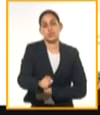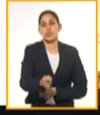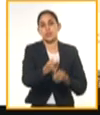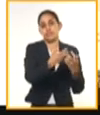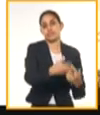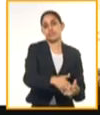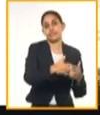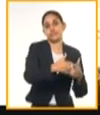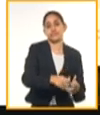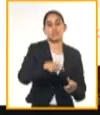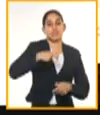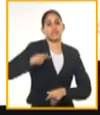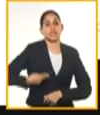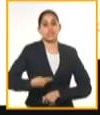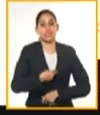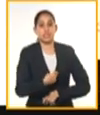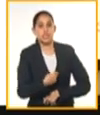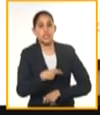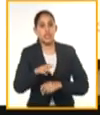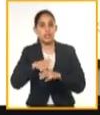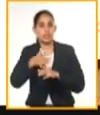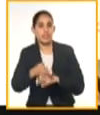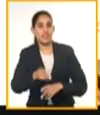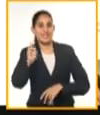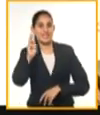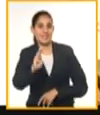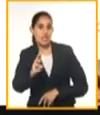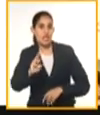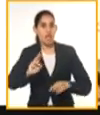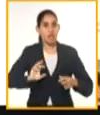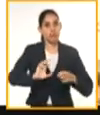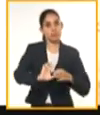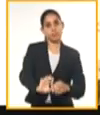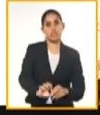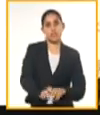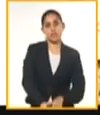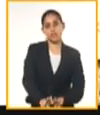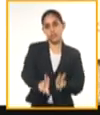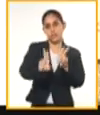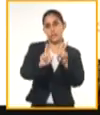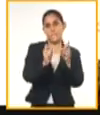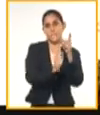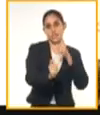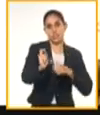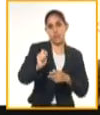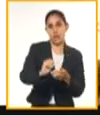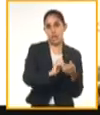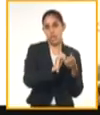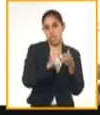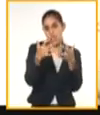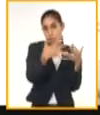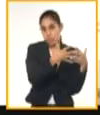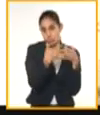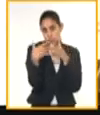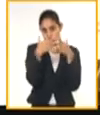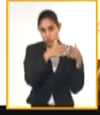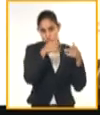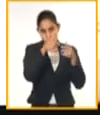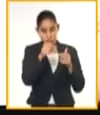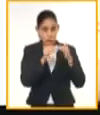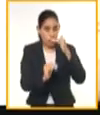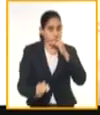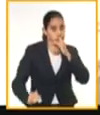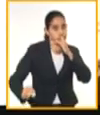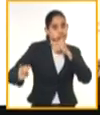a los 3 principales socios comerciales de Estados Unidos con barreras comerciales en el país significativamente más altas que